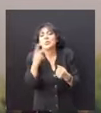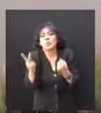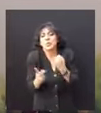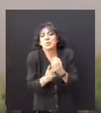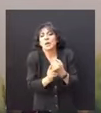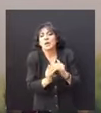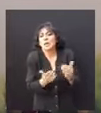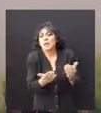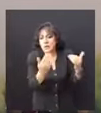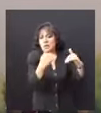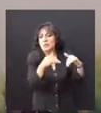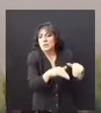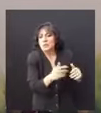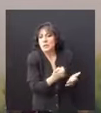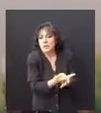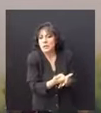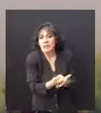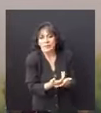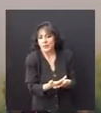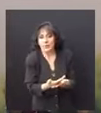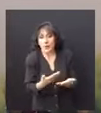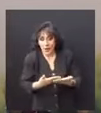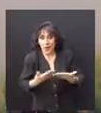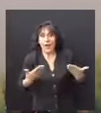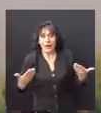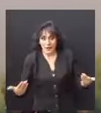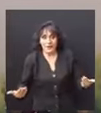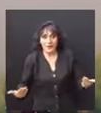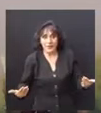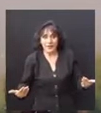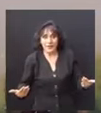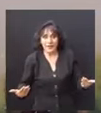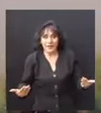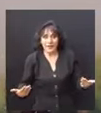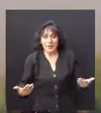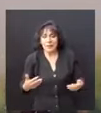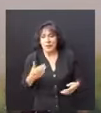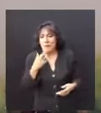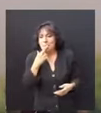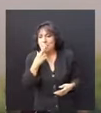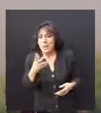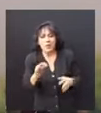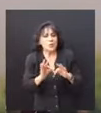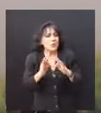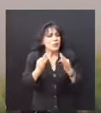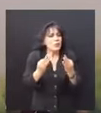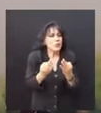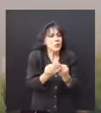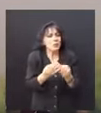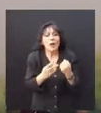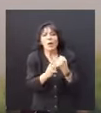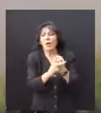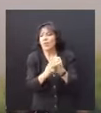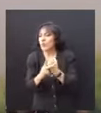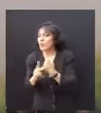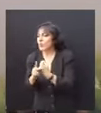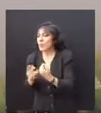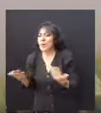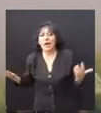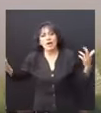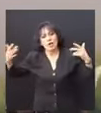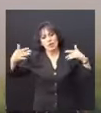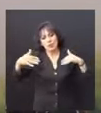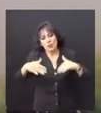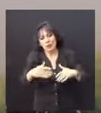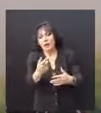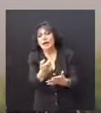de toda la historia de México. Decían que no iba a haber empleo, pues hay casi 2 millones más de empleos